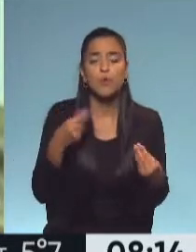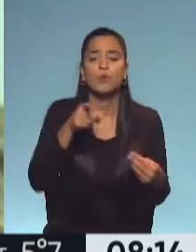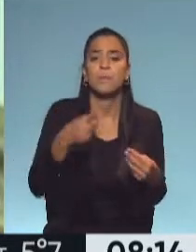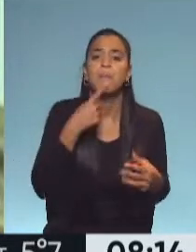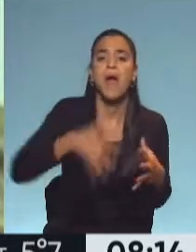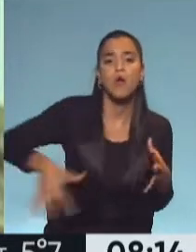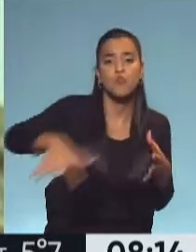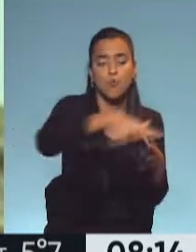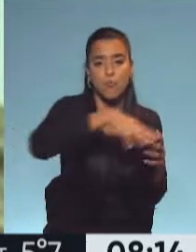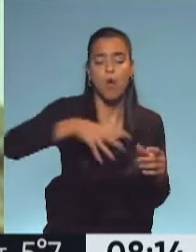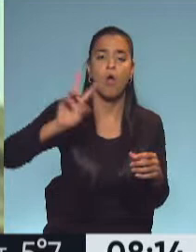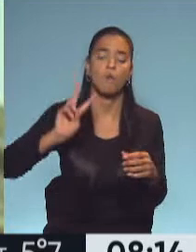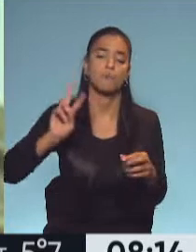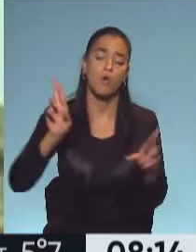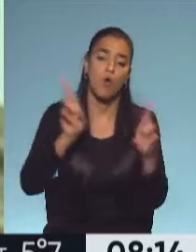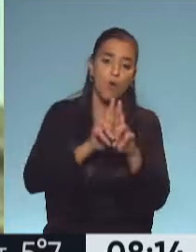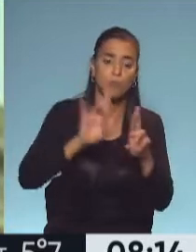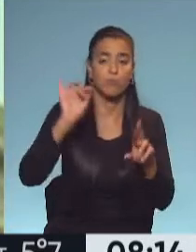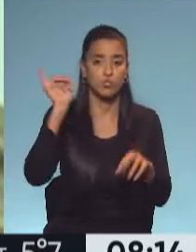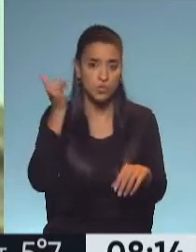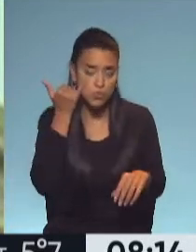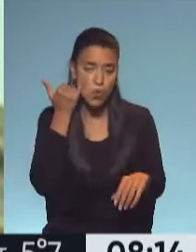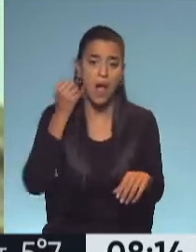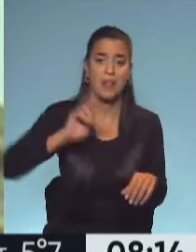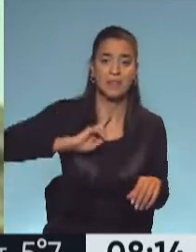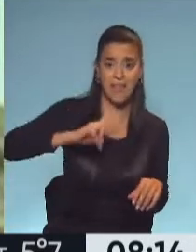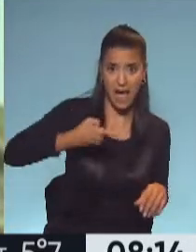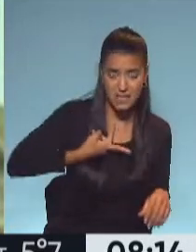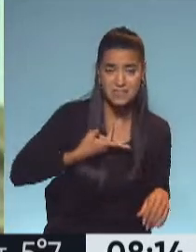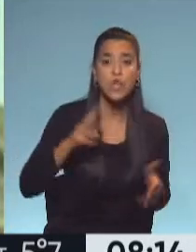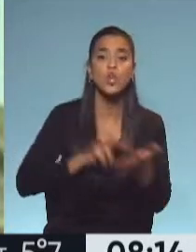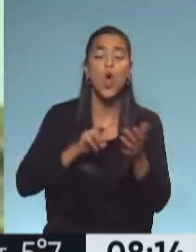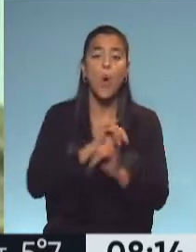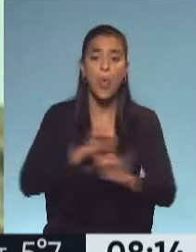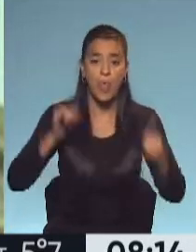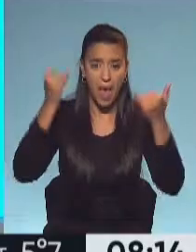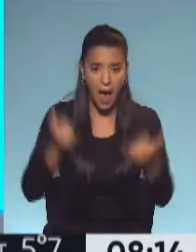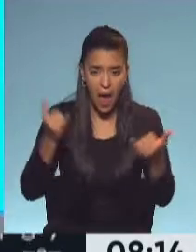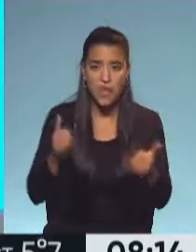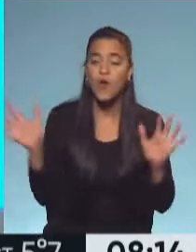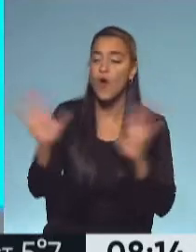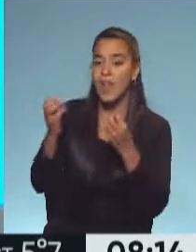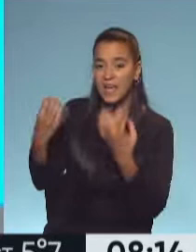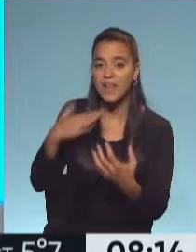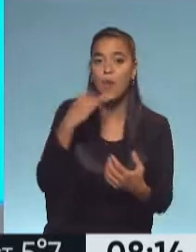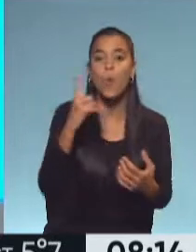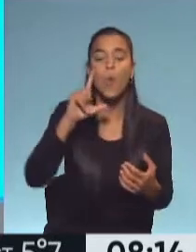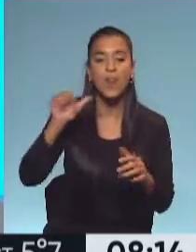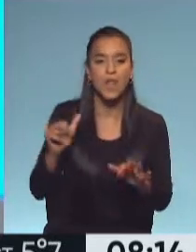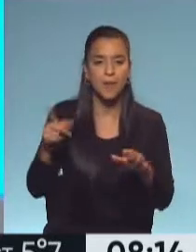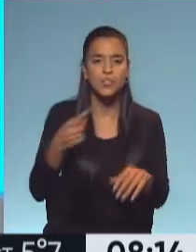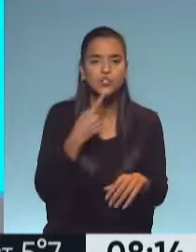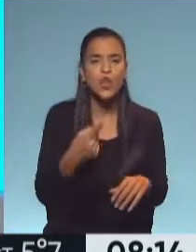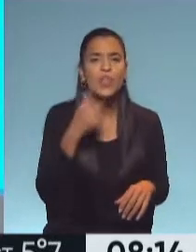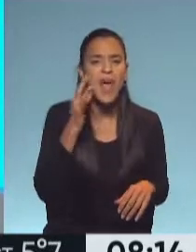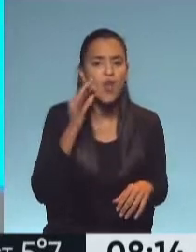la comunidad homosexual, lesbiana, trans, hay una novedad. Sí. ¿Qué tal, Juli? Corregime, Silvi, porque pronuncié